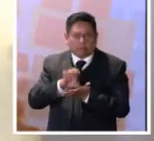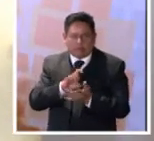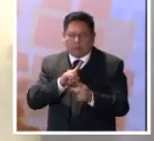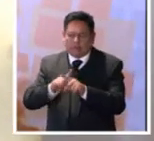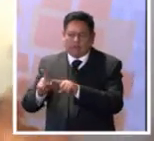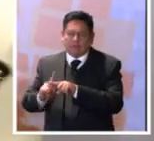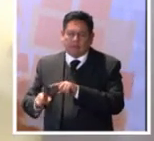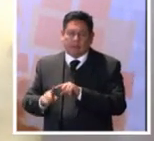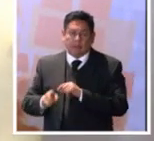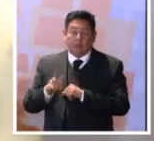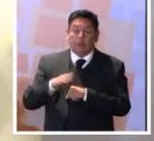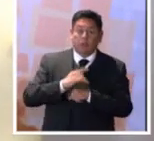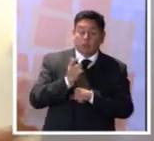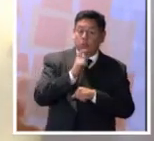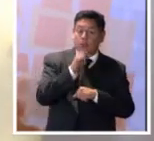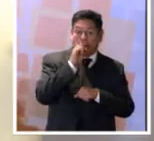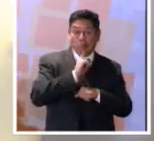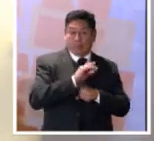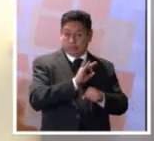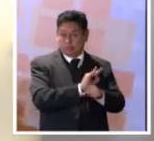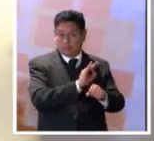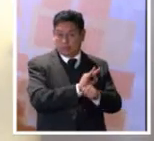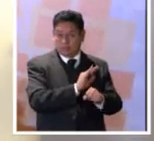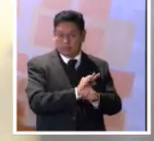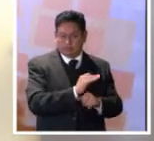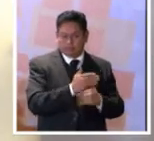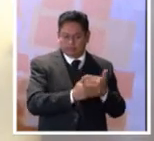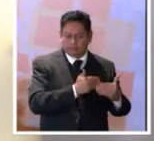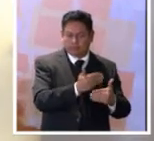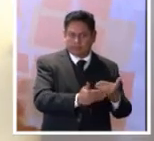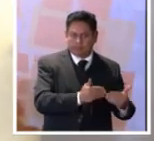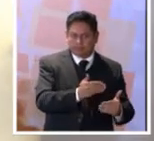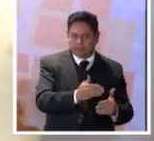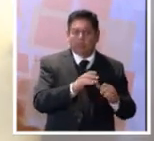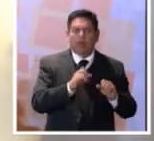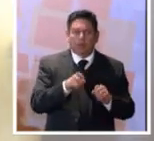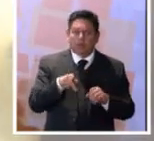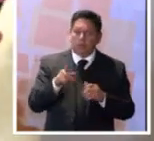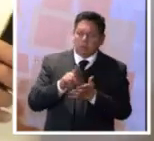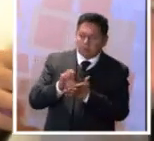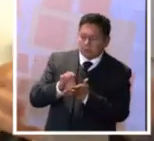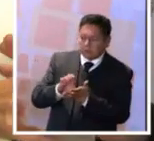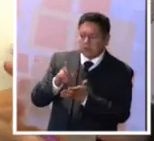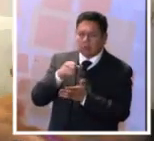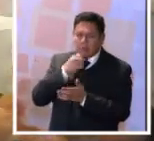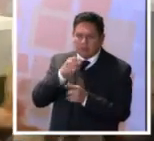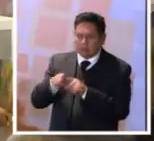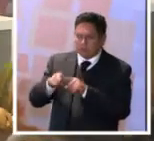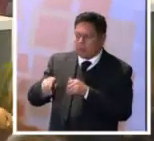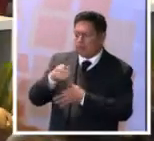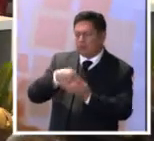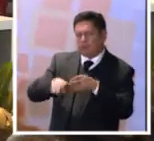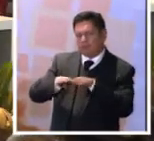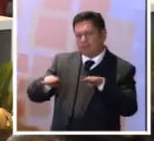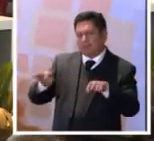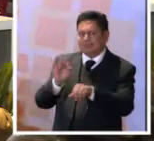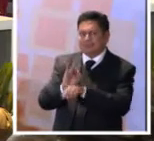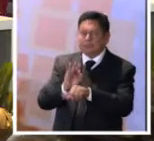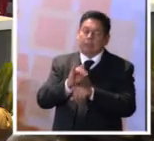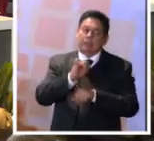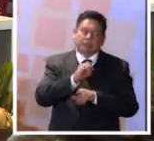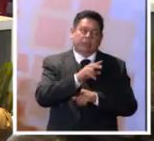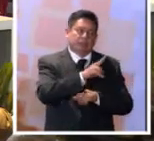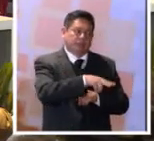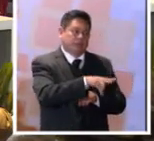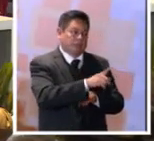área de derechos humanos, las mujeres necesariamente vamos a estar cubiertas. ¿Sí? Totalmente, no es una lucha solo de mujeres, es de